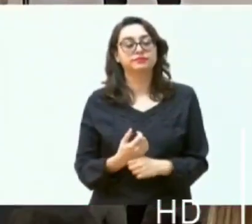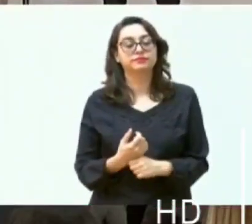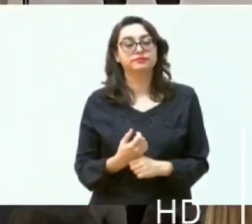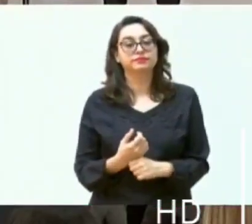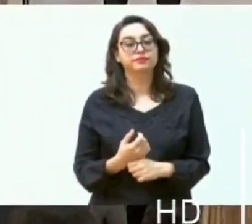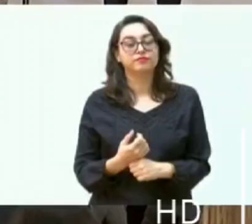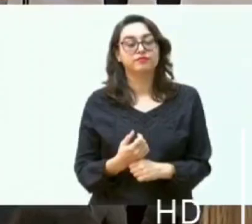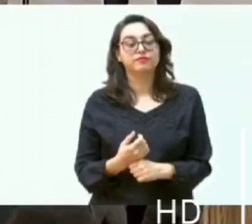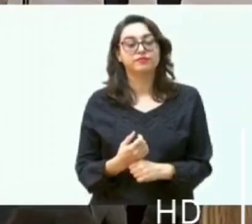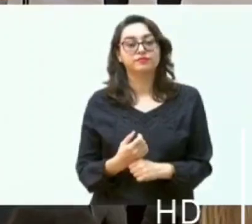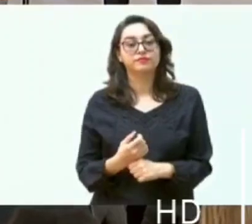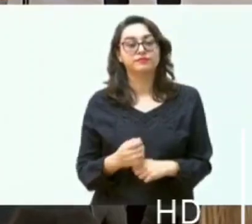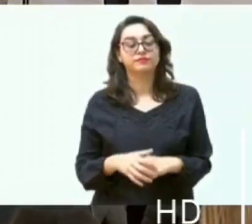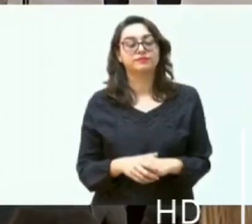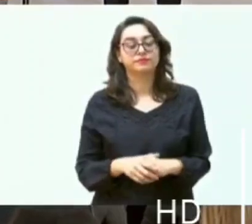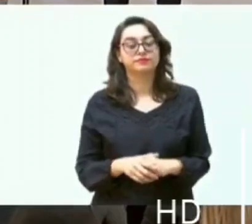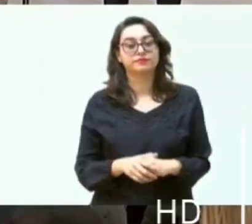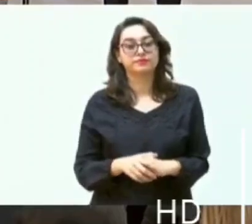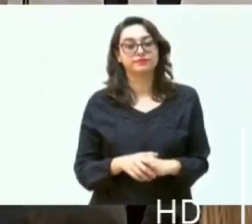era de los